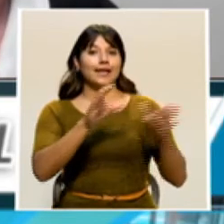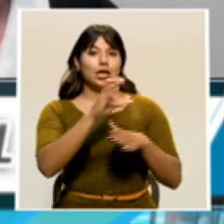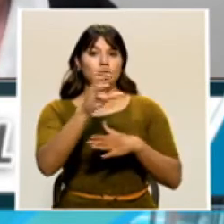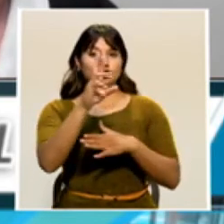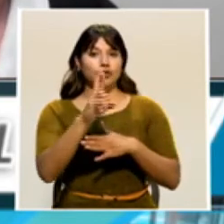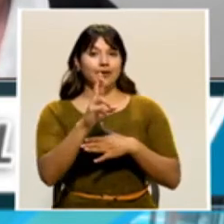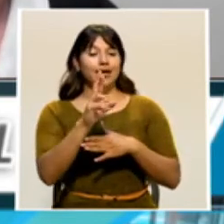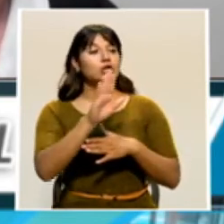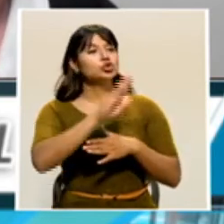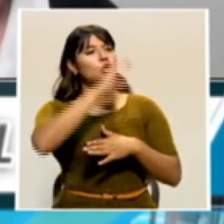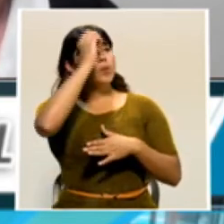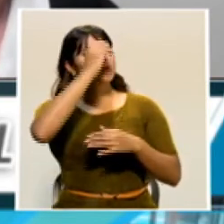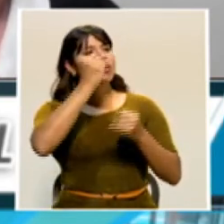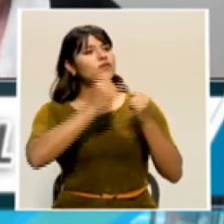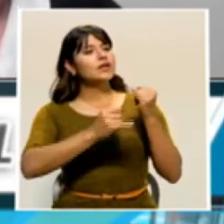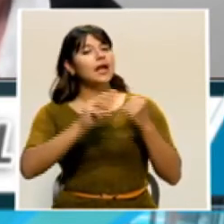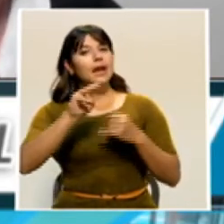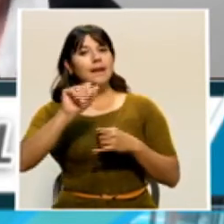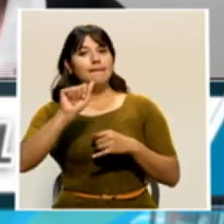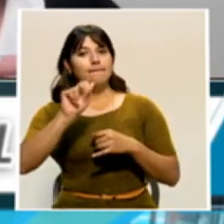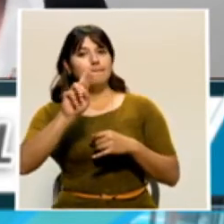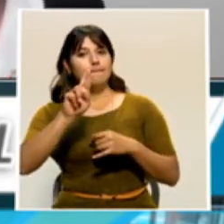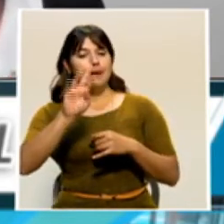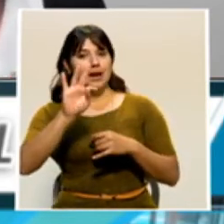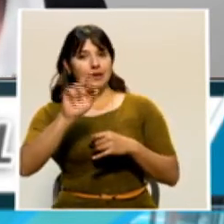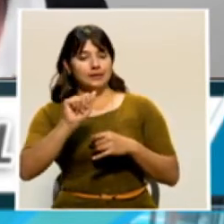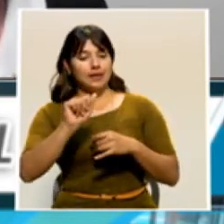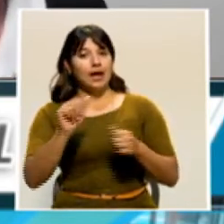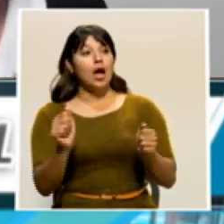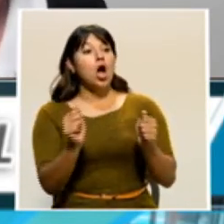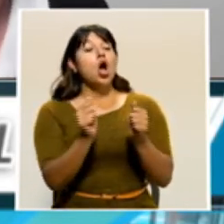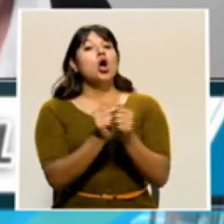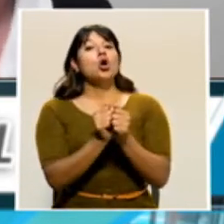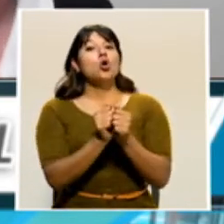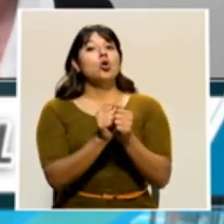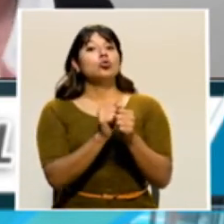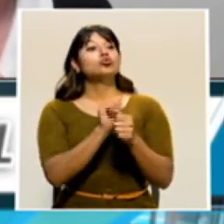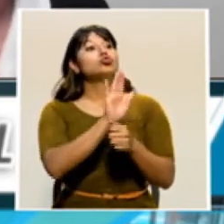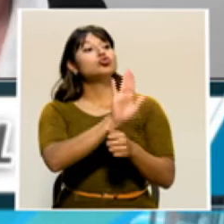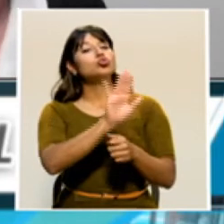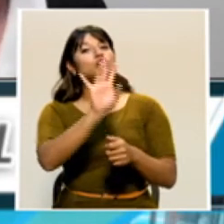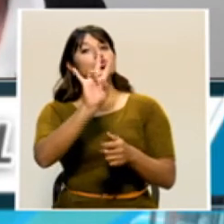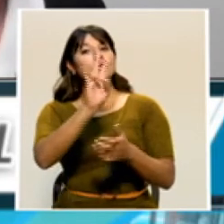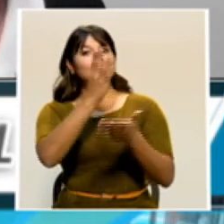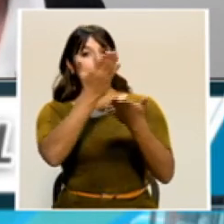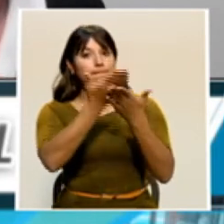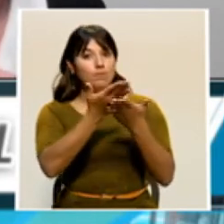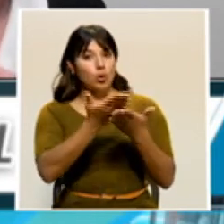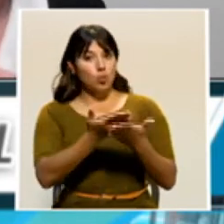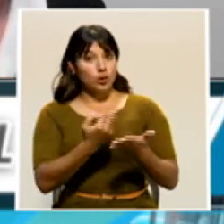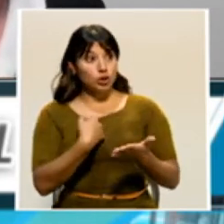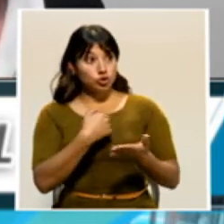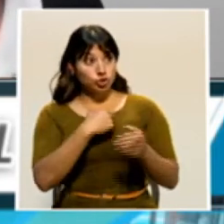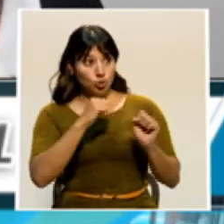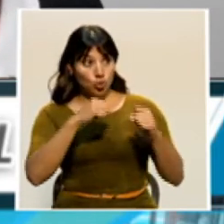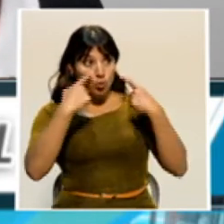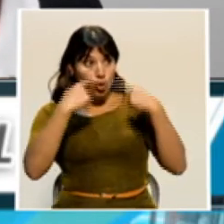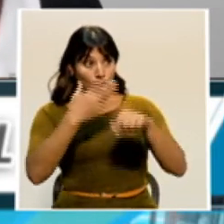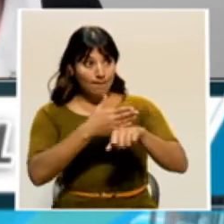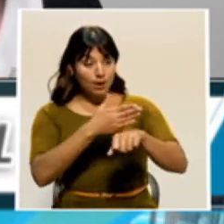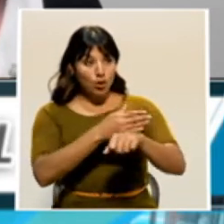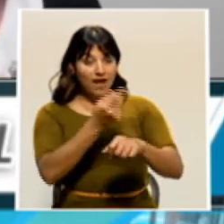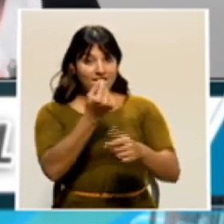doña Marta. Con estas 7 medidas podríamos llegar a estabilizar las finanzas